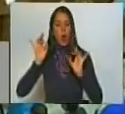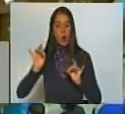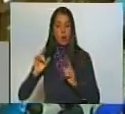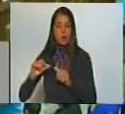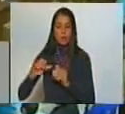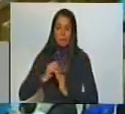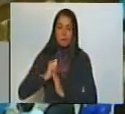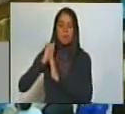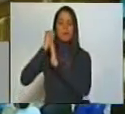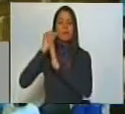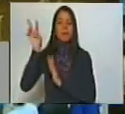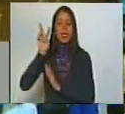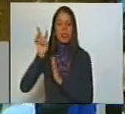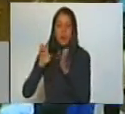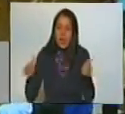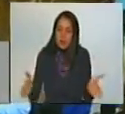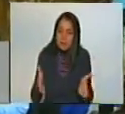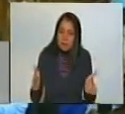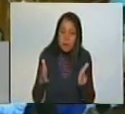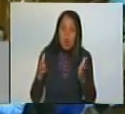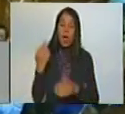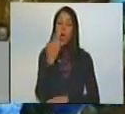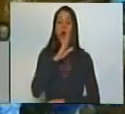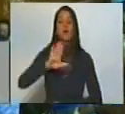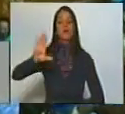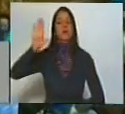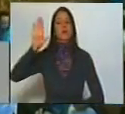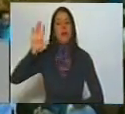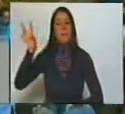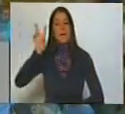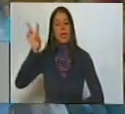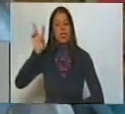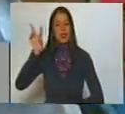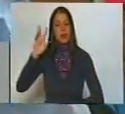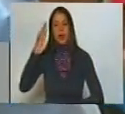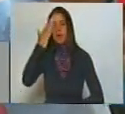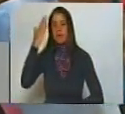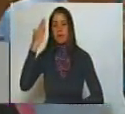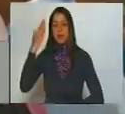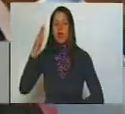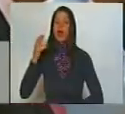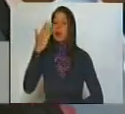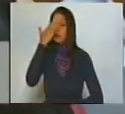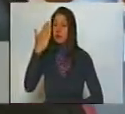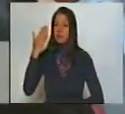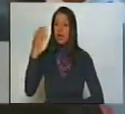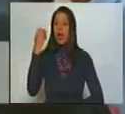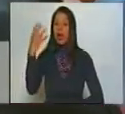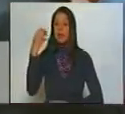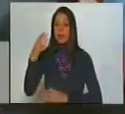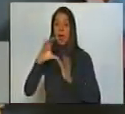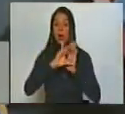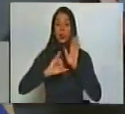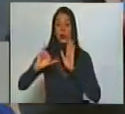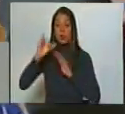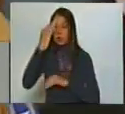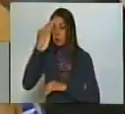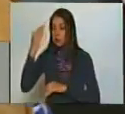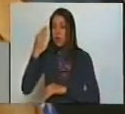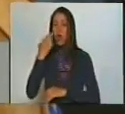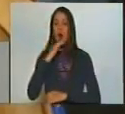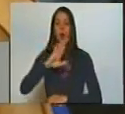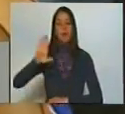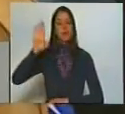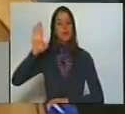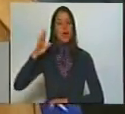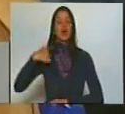país. Por eso es que hoy nos comprometemos con el país, nos comprometemos con la Asamblea Nacional Constituyente a seguir a construir